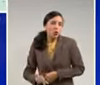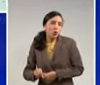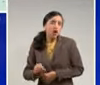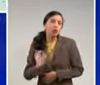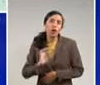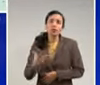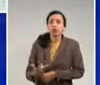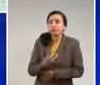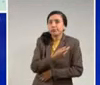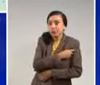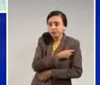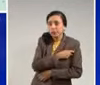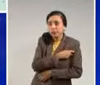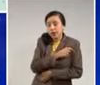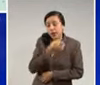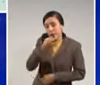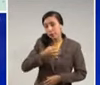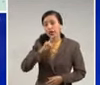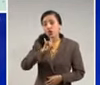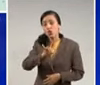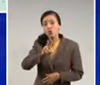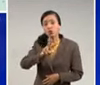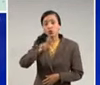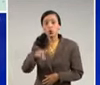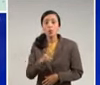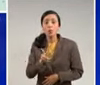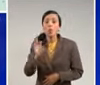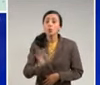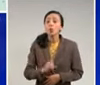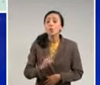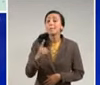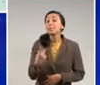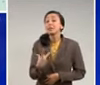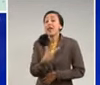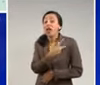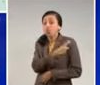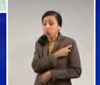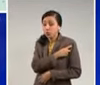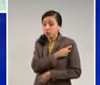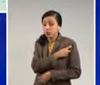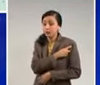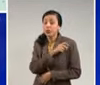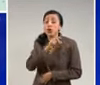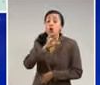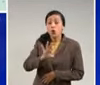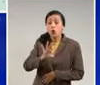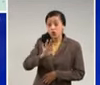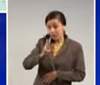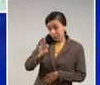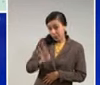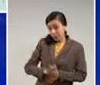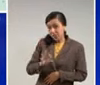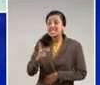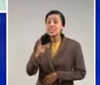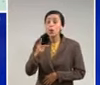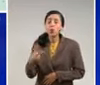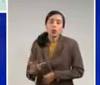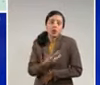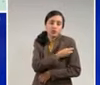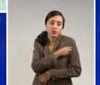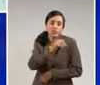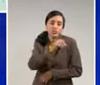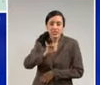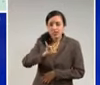el 92,2% con primera dosis, el 83% con segunda dosis, el 79,5%